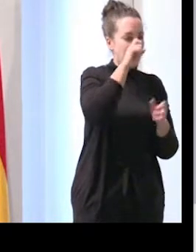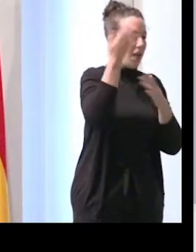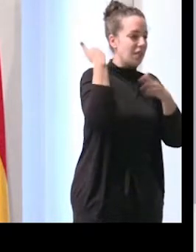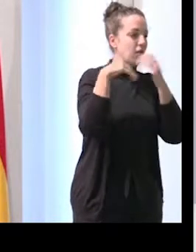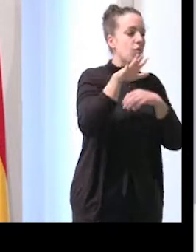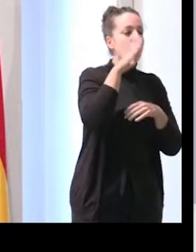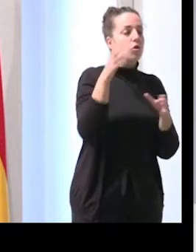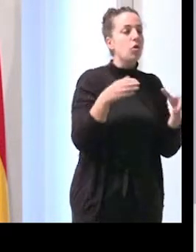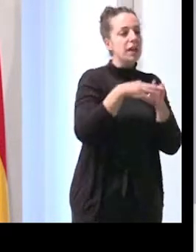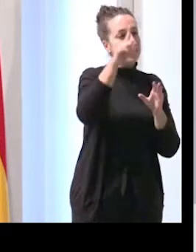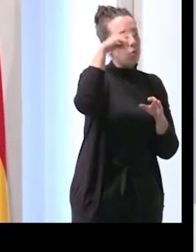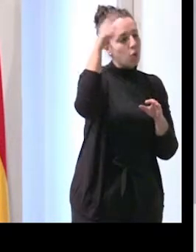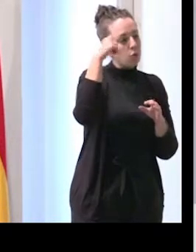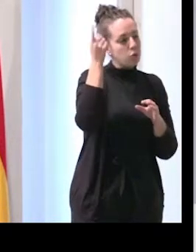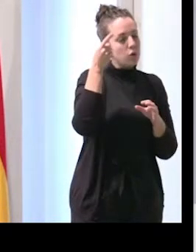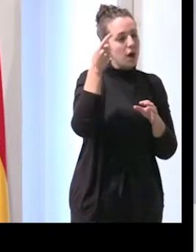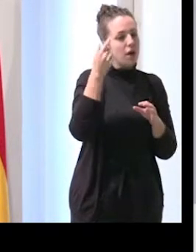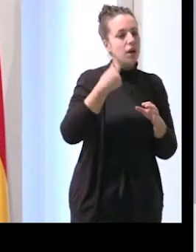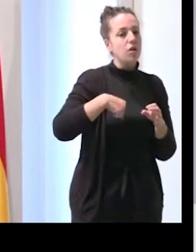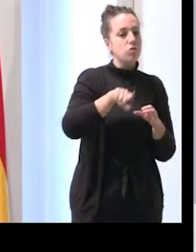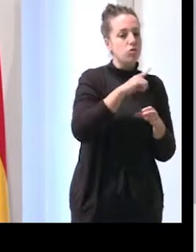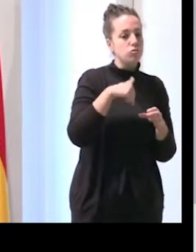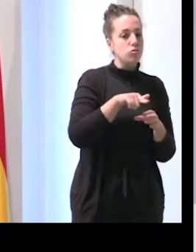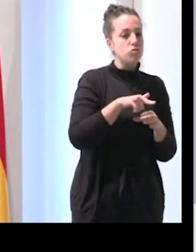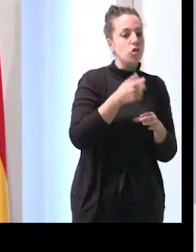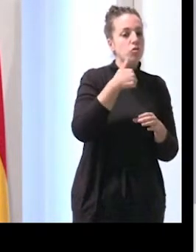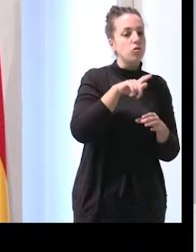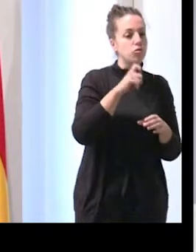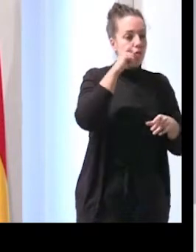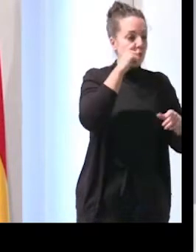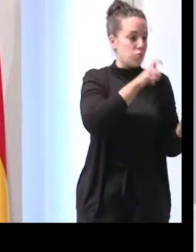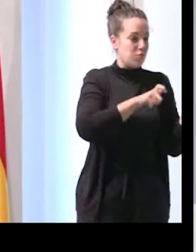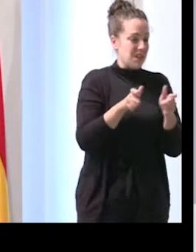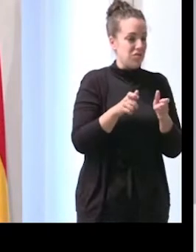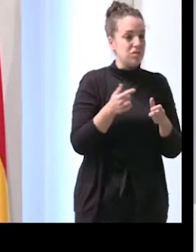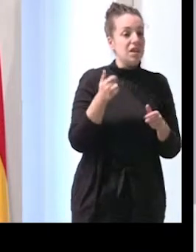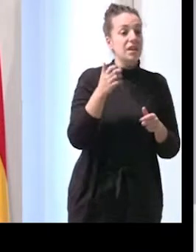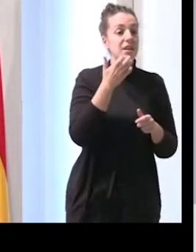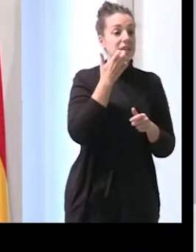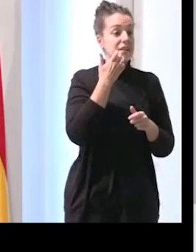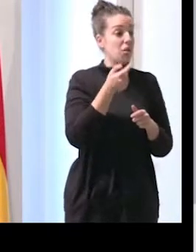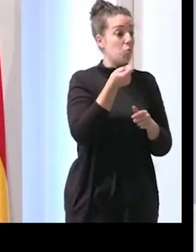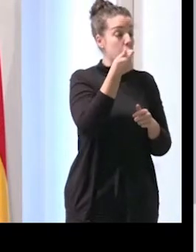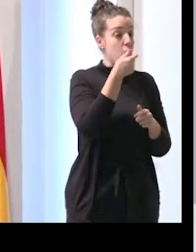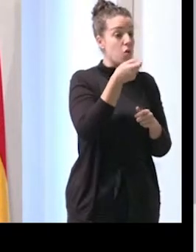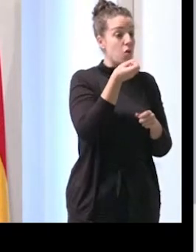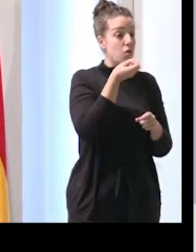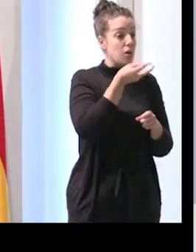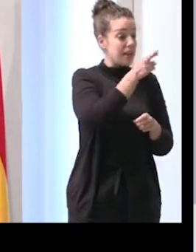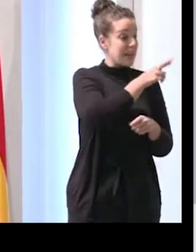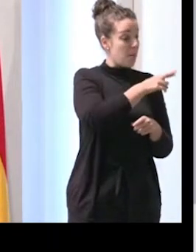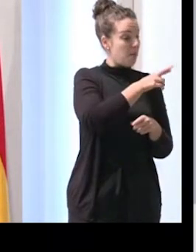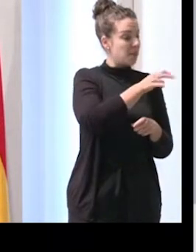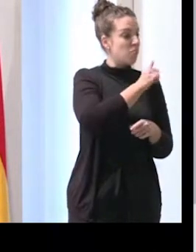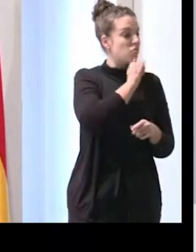cultural de nosotros como seres humanos. Y si repasamos un poco ciertos